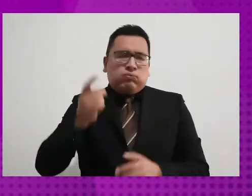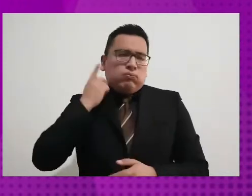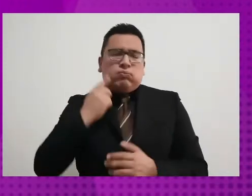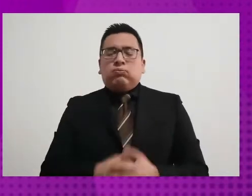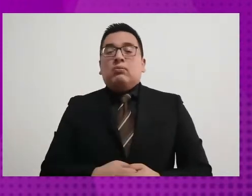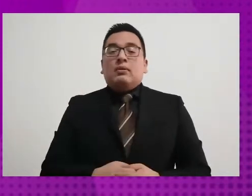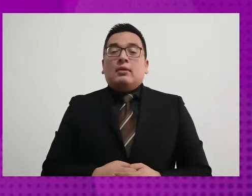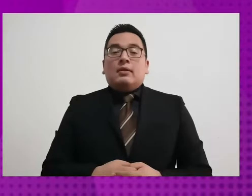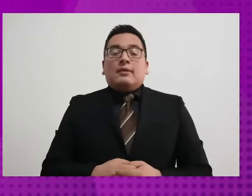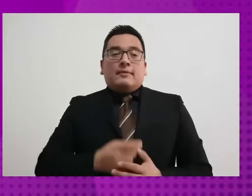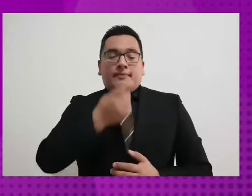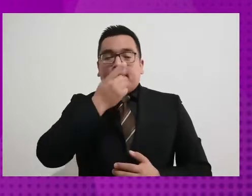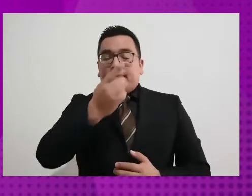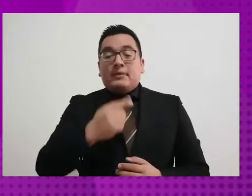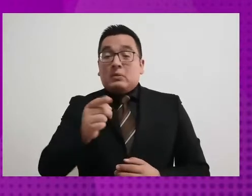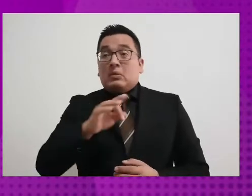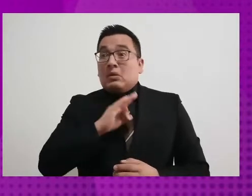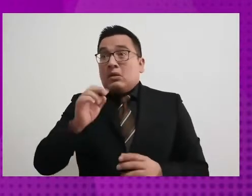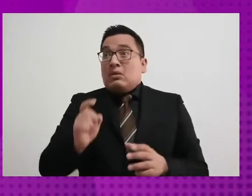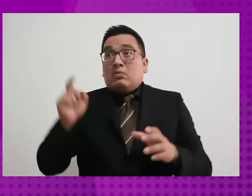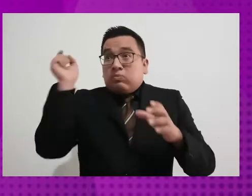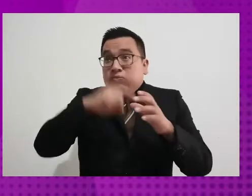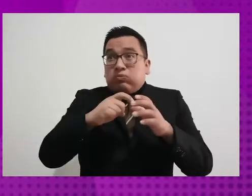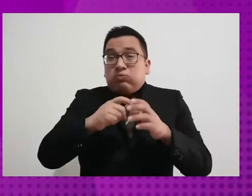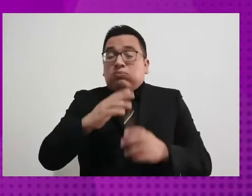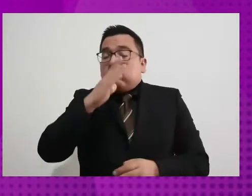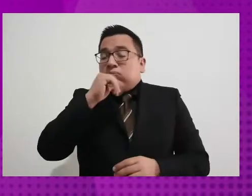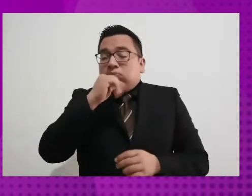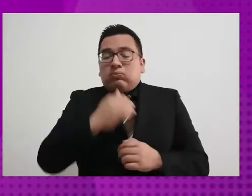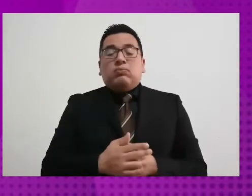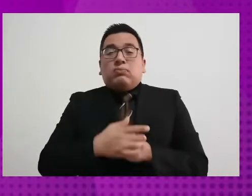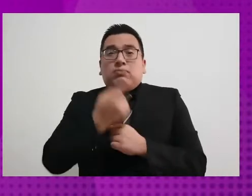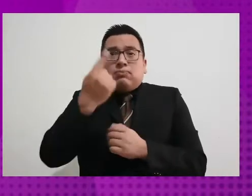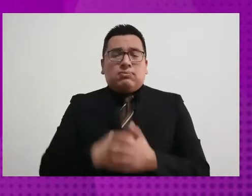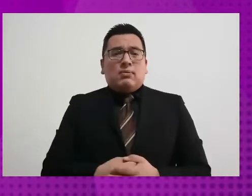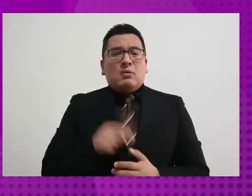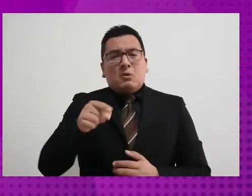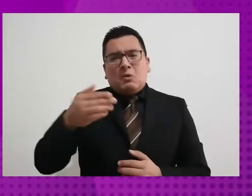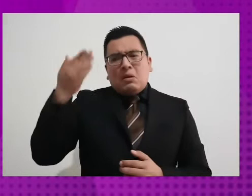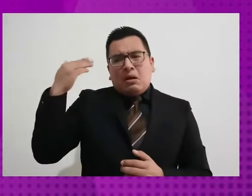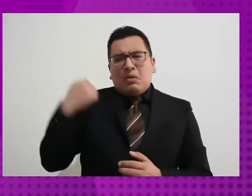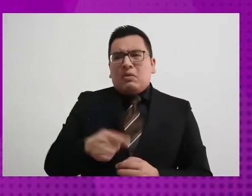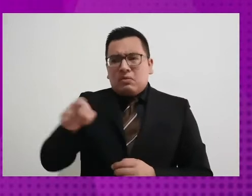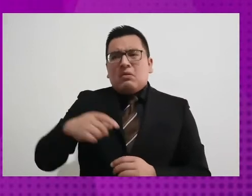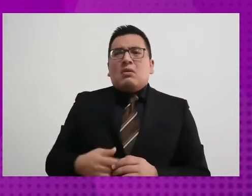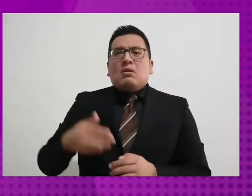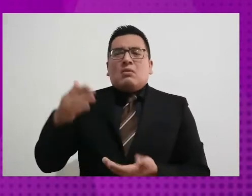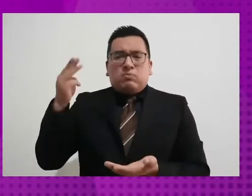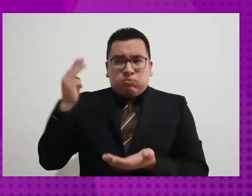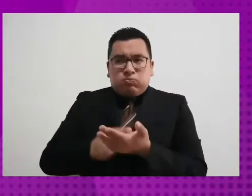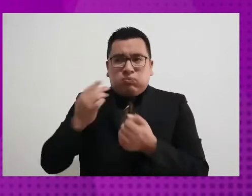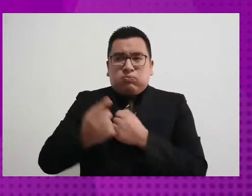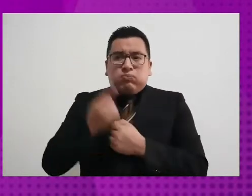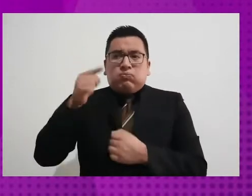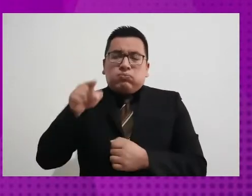los requisitos necesarios para contender al cargo al que quería postularse, derivado de que ya había sido condenado